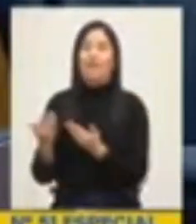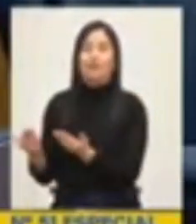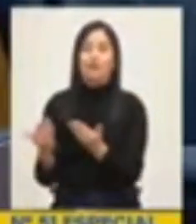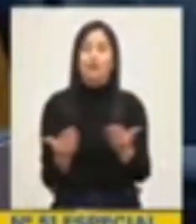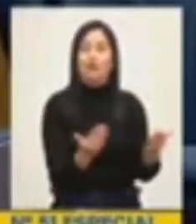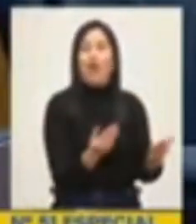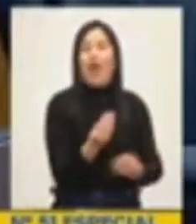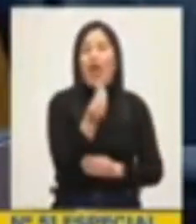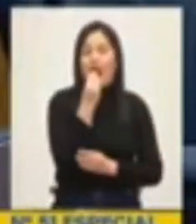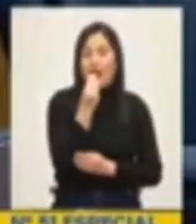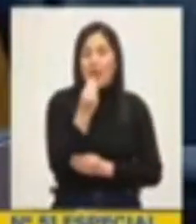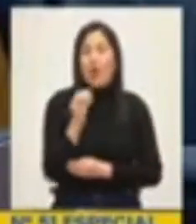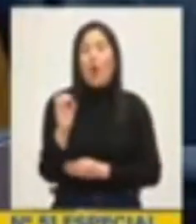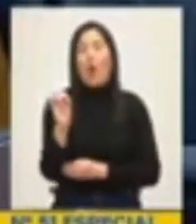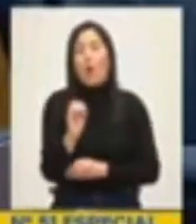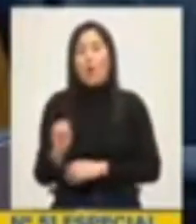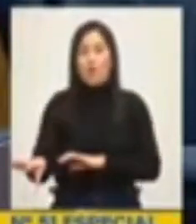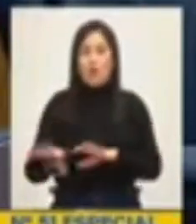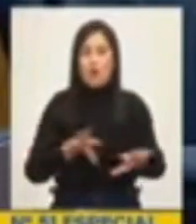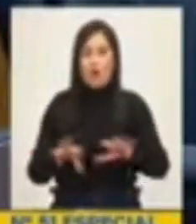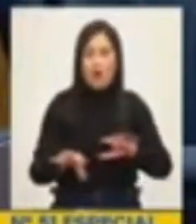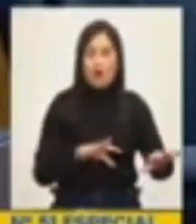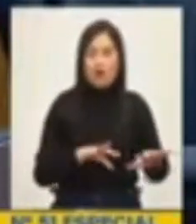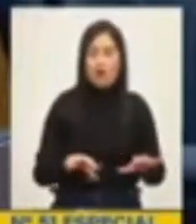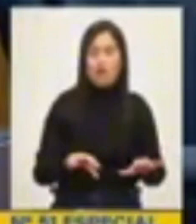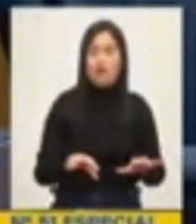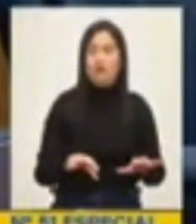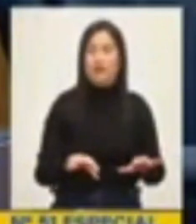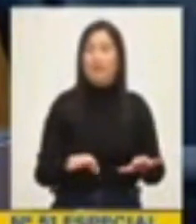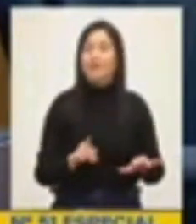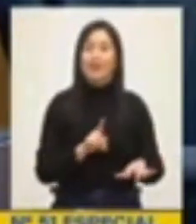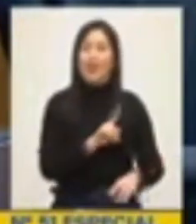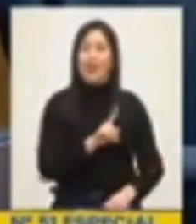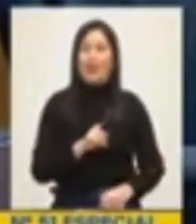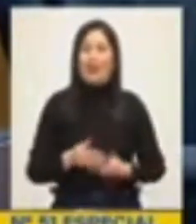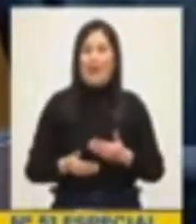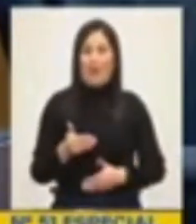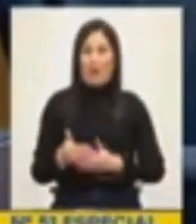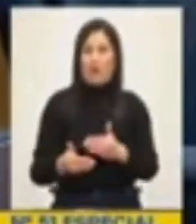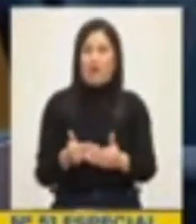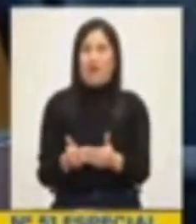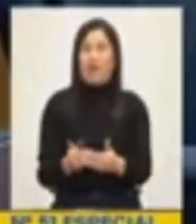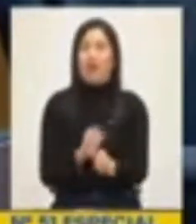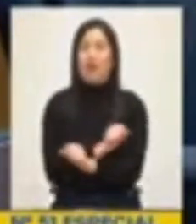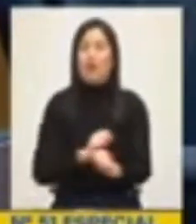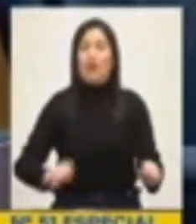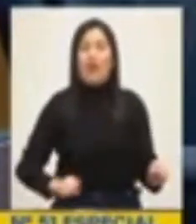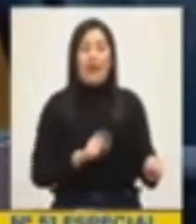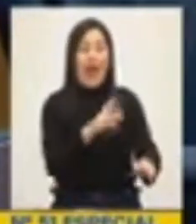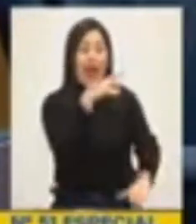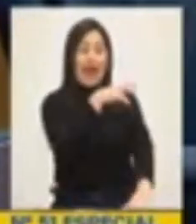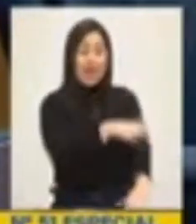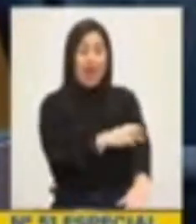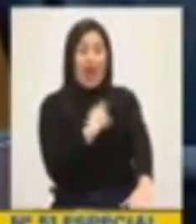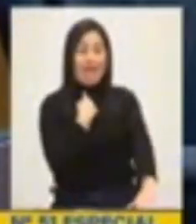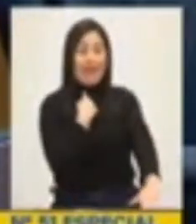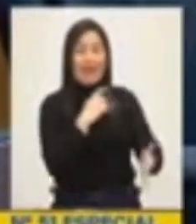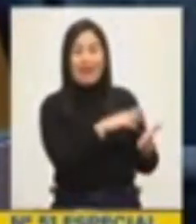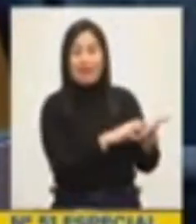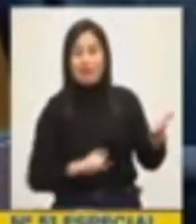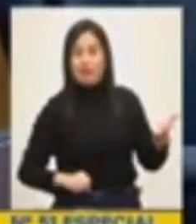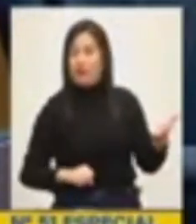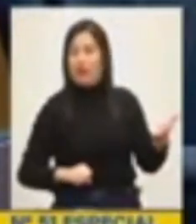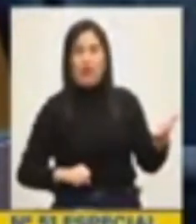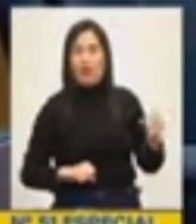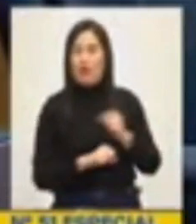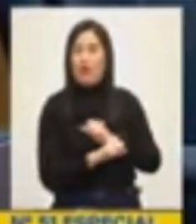o de otros artículos que están dejando de producirse en las zonas afectadas. No podemos sacarle a las regiones afectadas, pero tampoco podemos